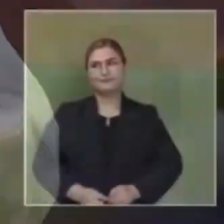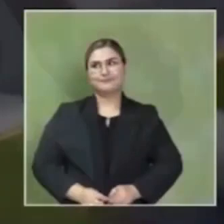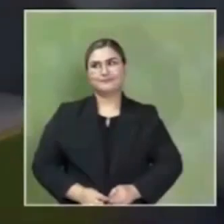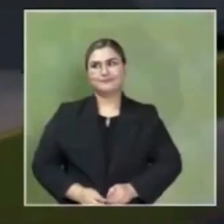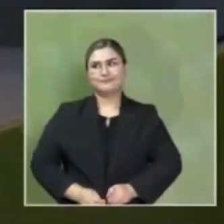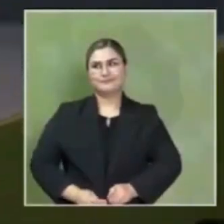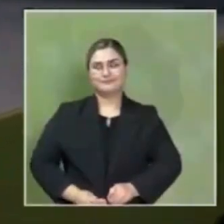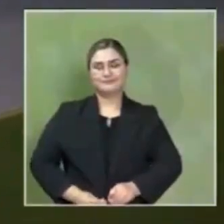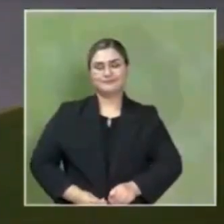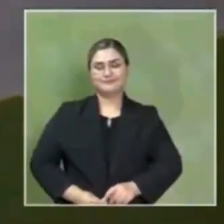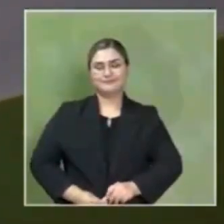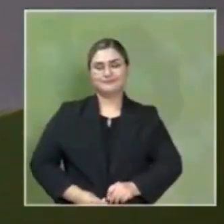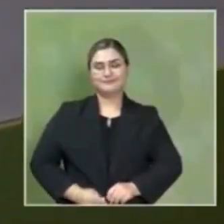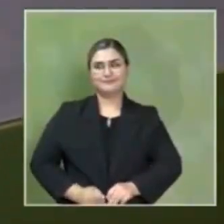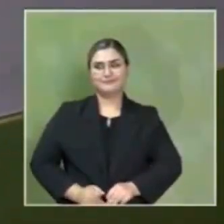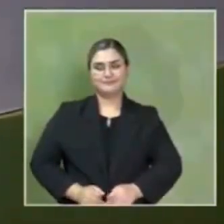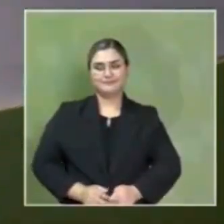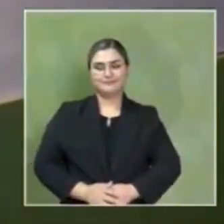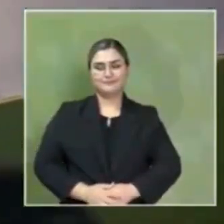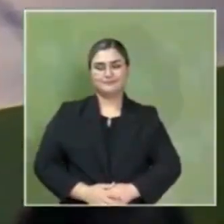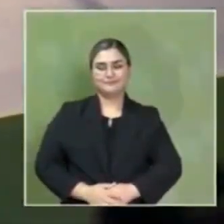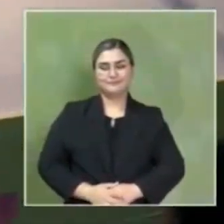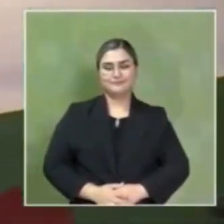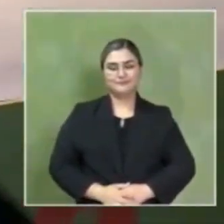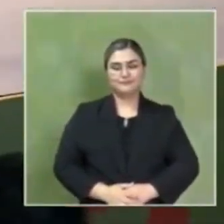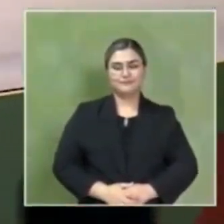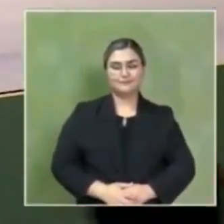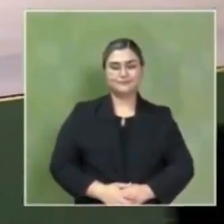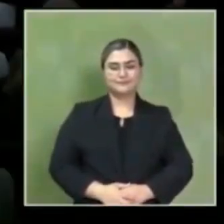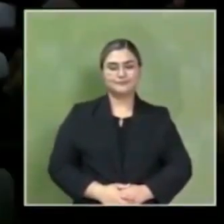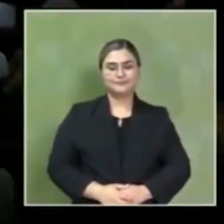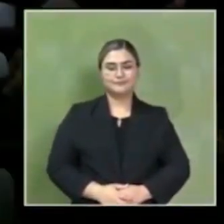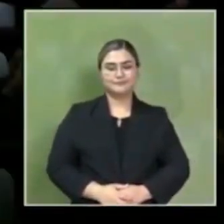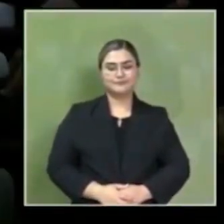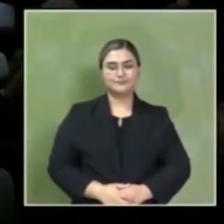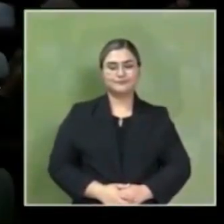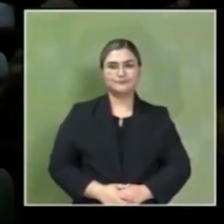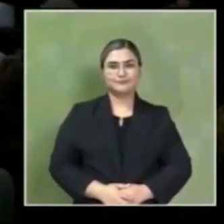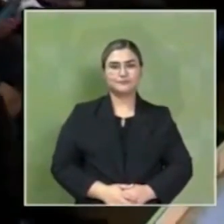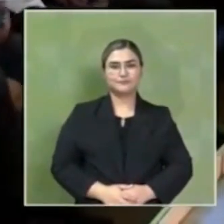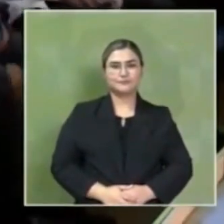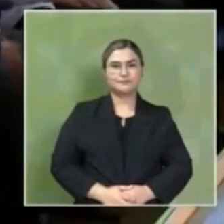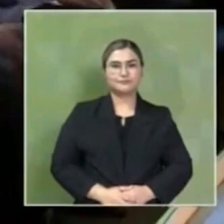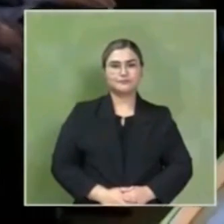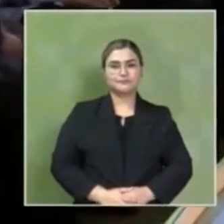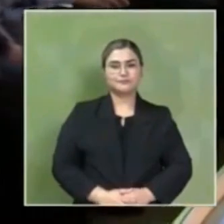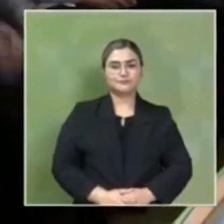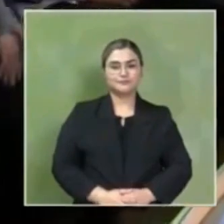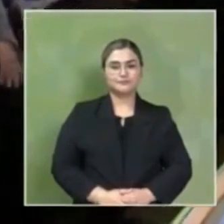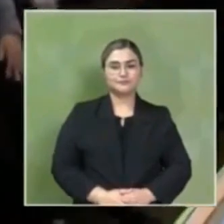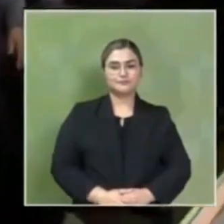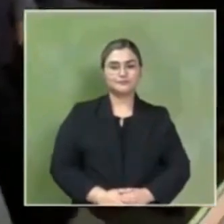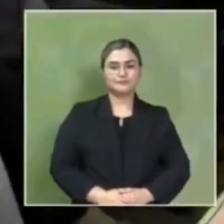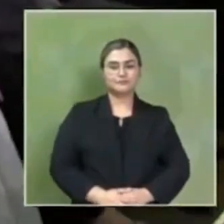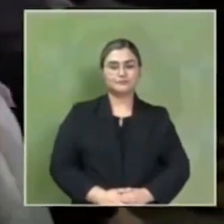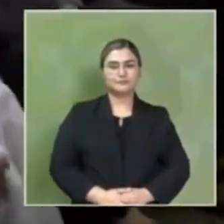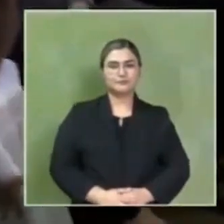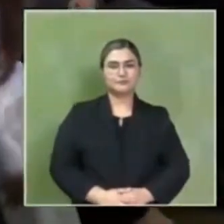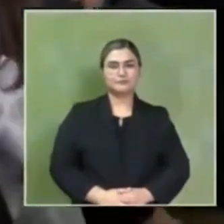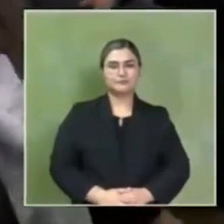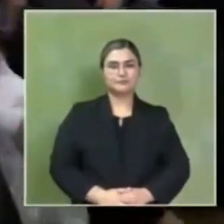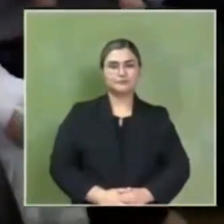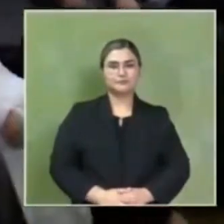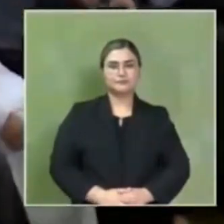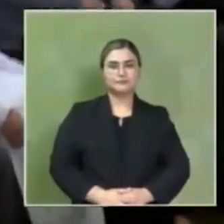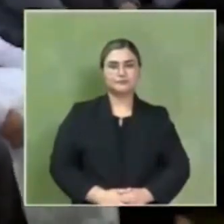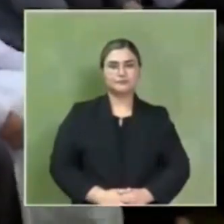bien acondicionado. Ahí lo vemos llegando en ese momento al auditorio. Subió allá a tribuna,